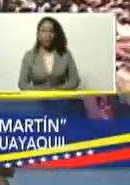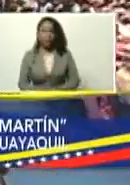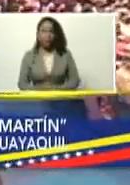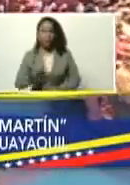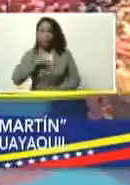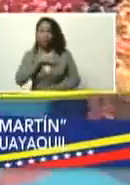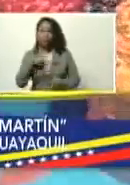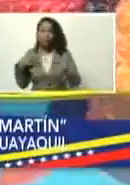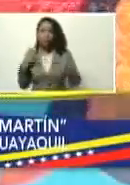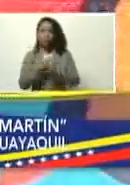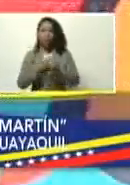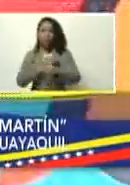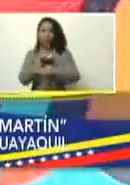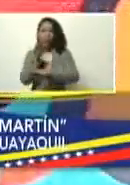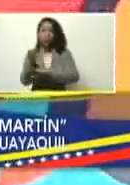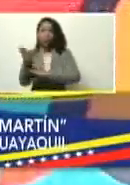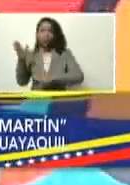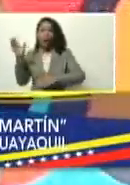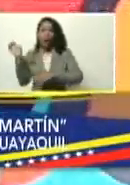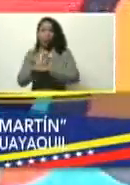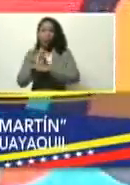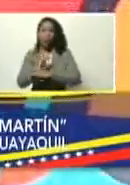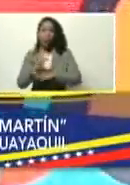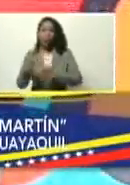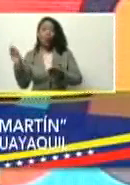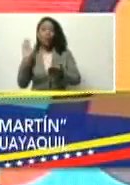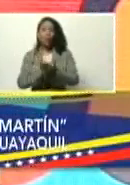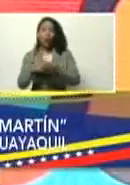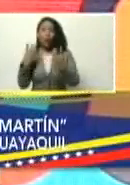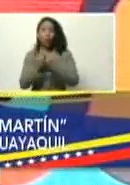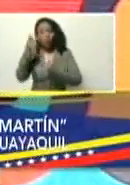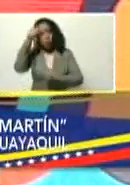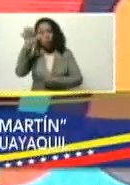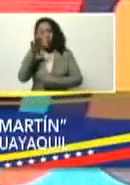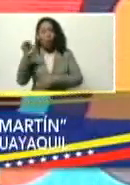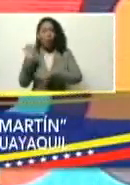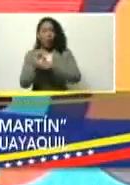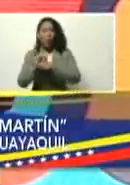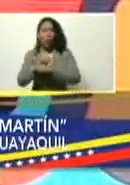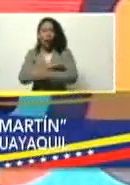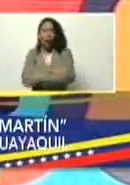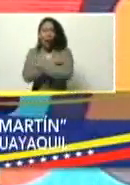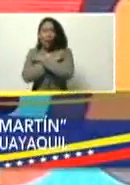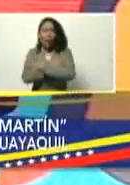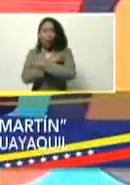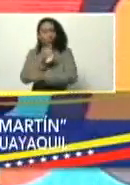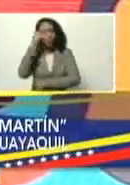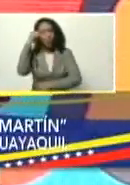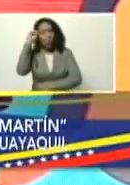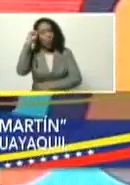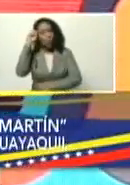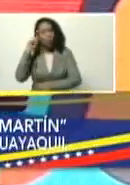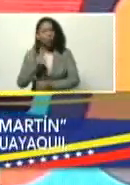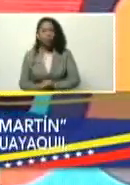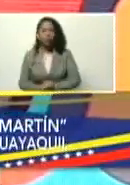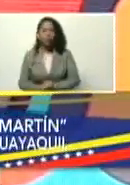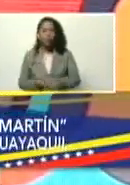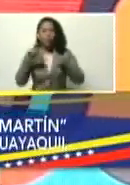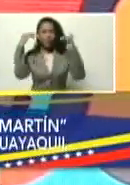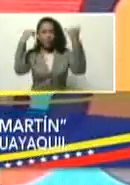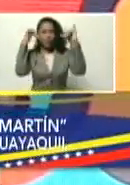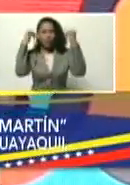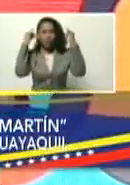estaremos en Guayaquil de nuevo junto al pueblo del Ecuador dándonos un abrazo y recordando y